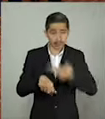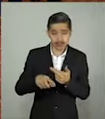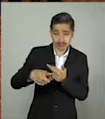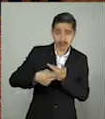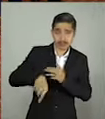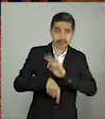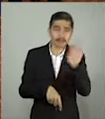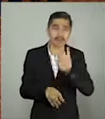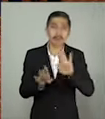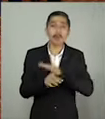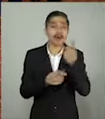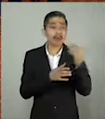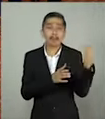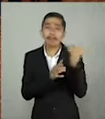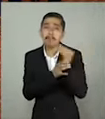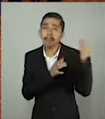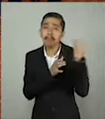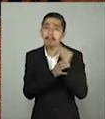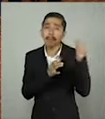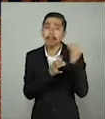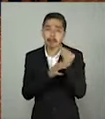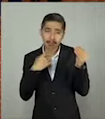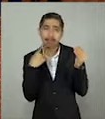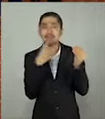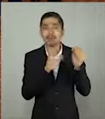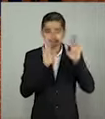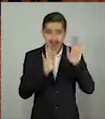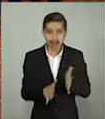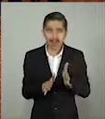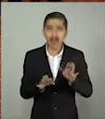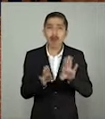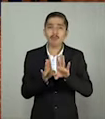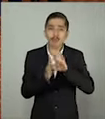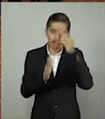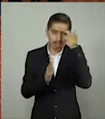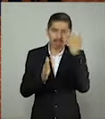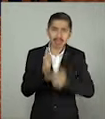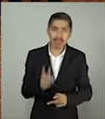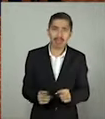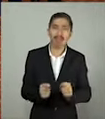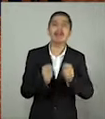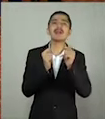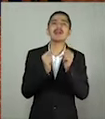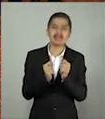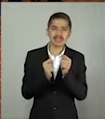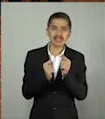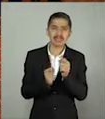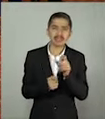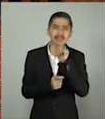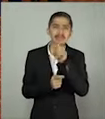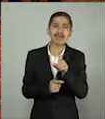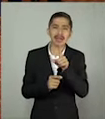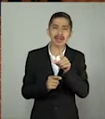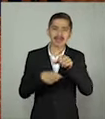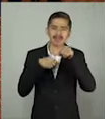responsable por la omisión del daño que implica la toma